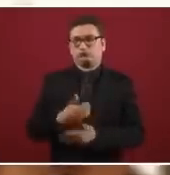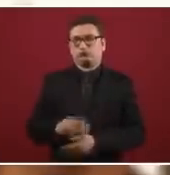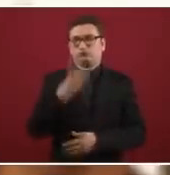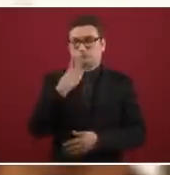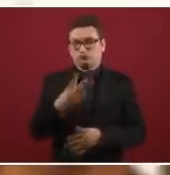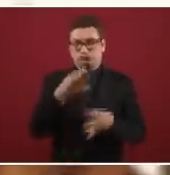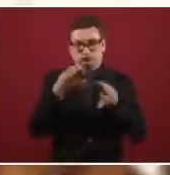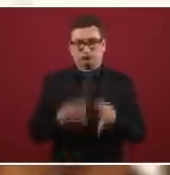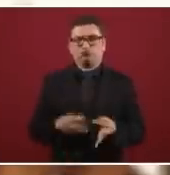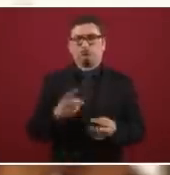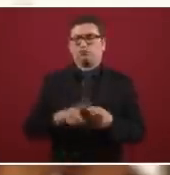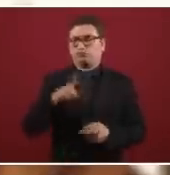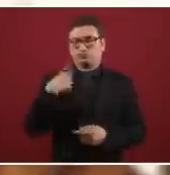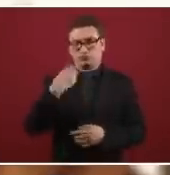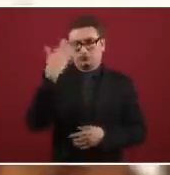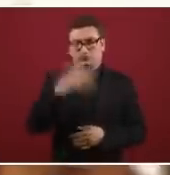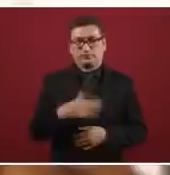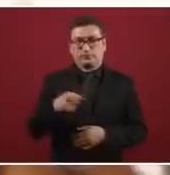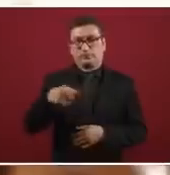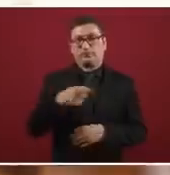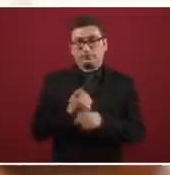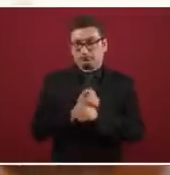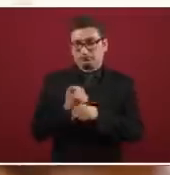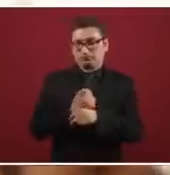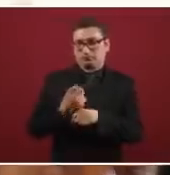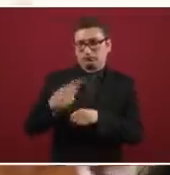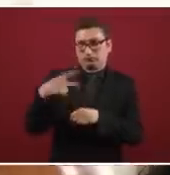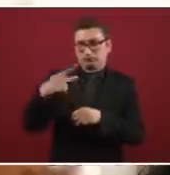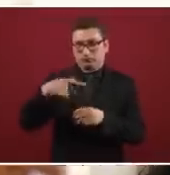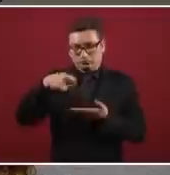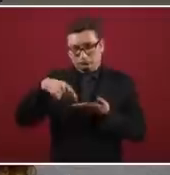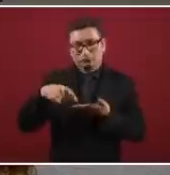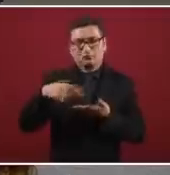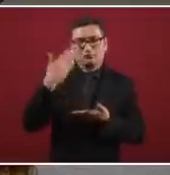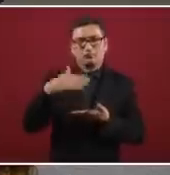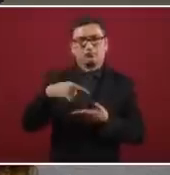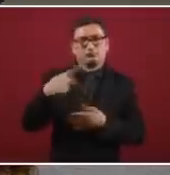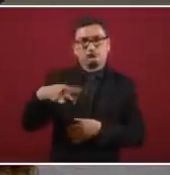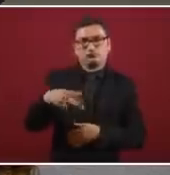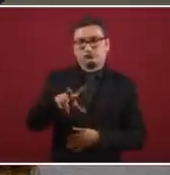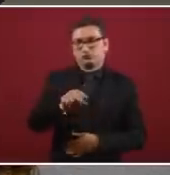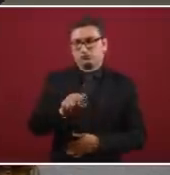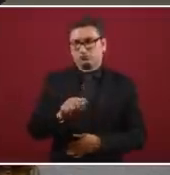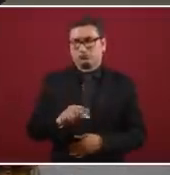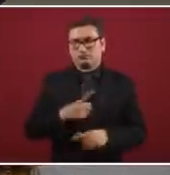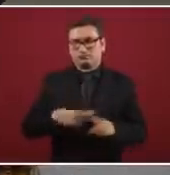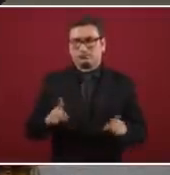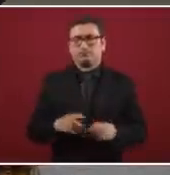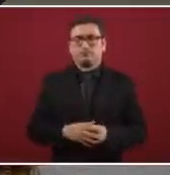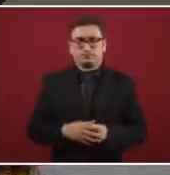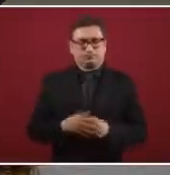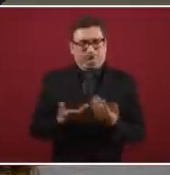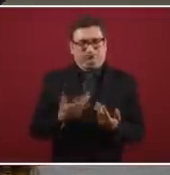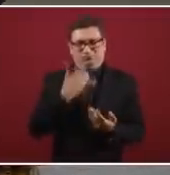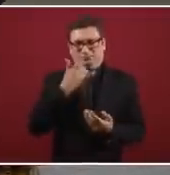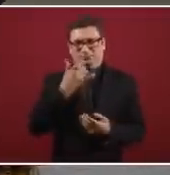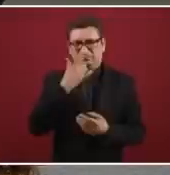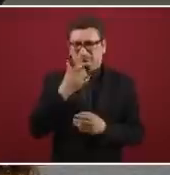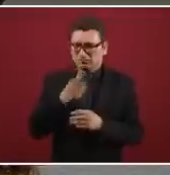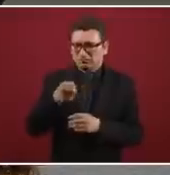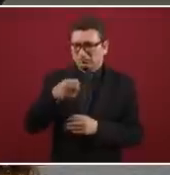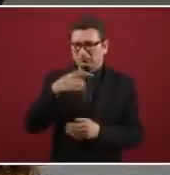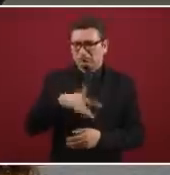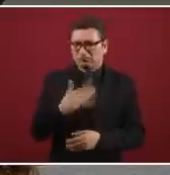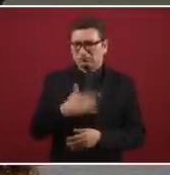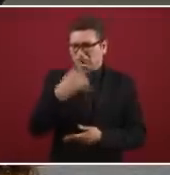de conocimiento público que la gota de sangre, de acuerdo a peritajes, no pertenece a él. Con estas irregularidades, ¿no considera